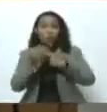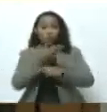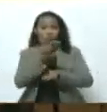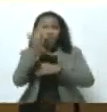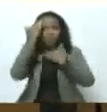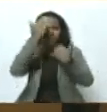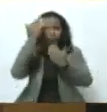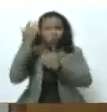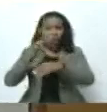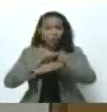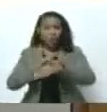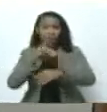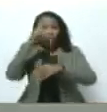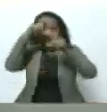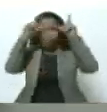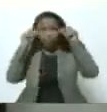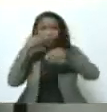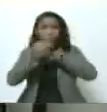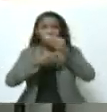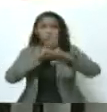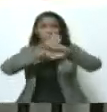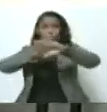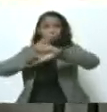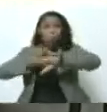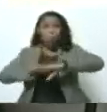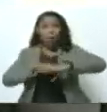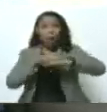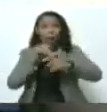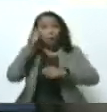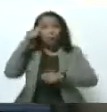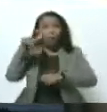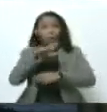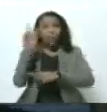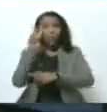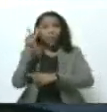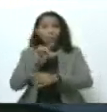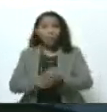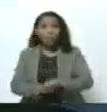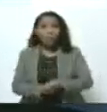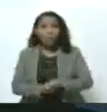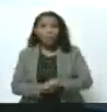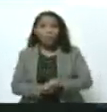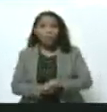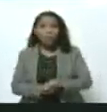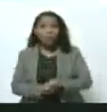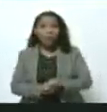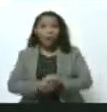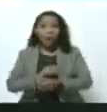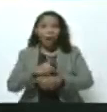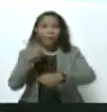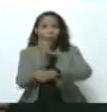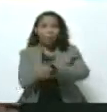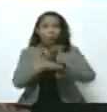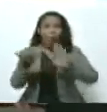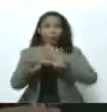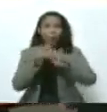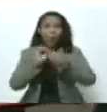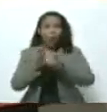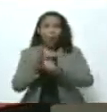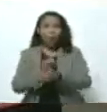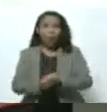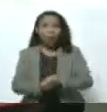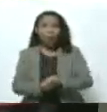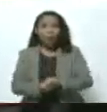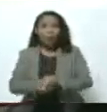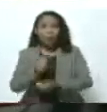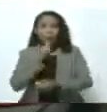doctores, enfermeras? Estamos haciendo llamado a la población venezolana a vacunarse contra el COVID. Quien